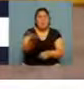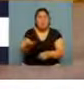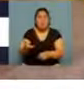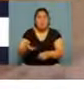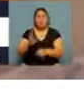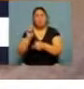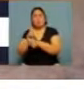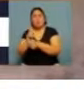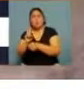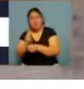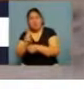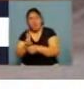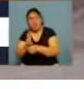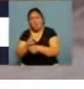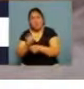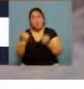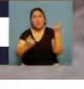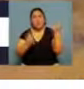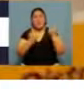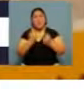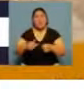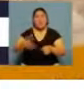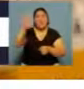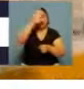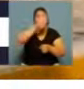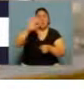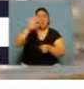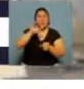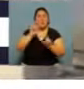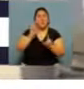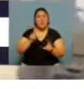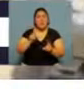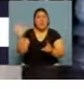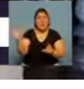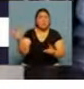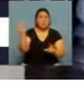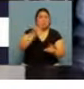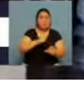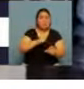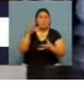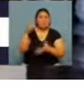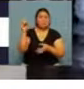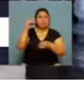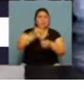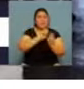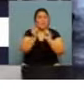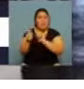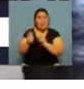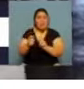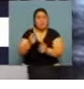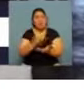seguridad, con la economía regional, con recuperar residuos, con recircular, con